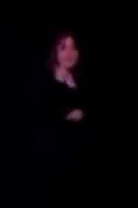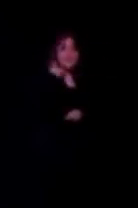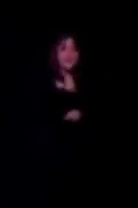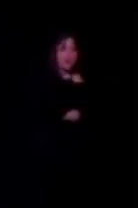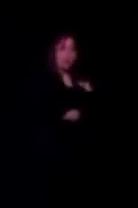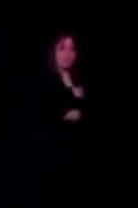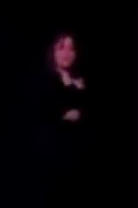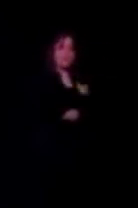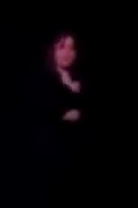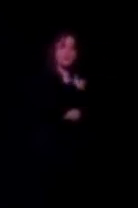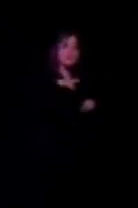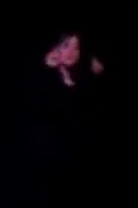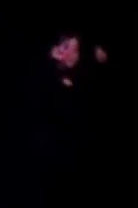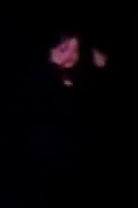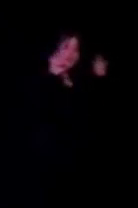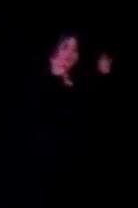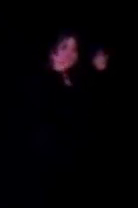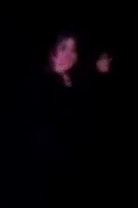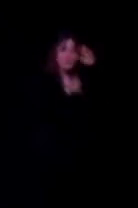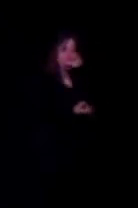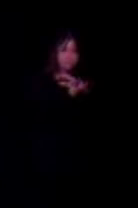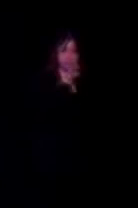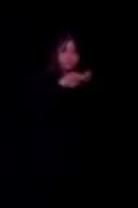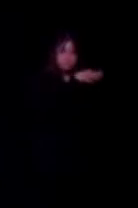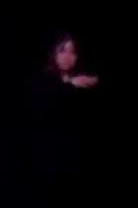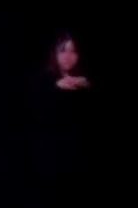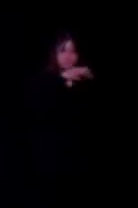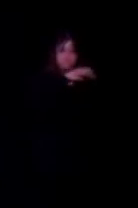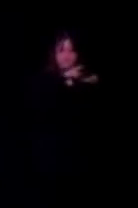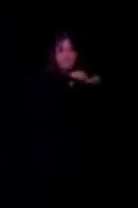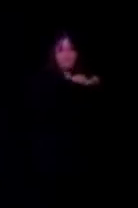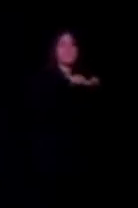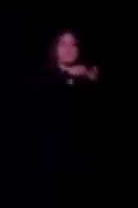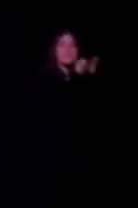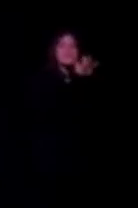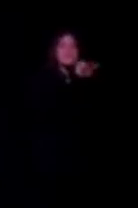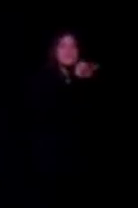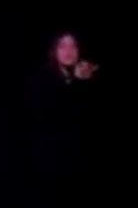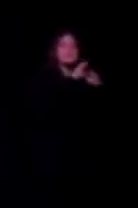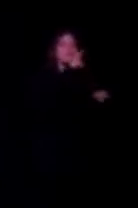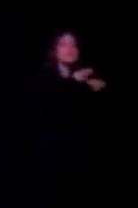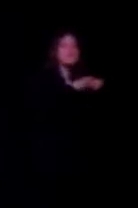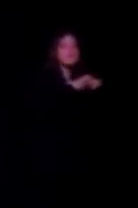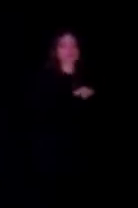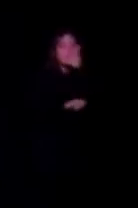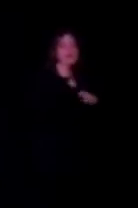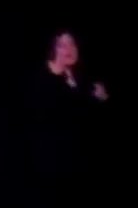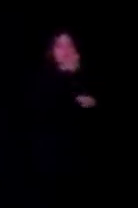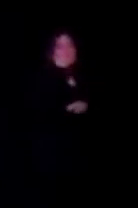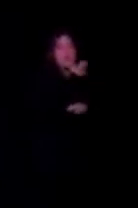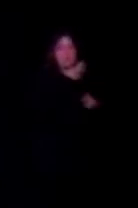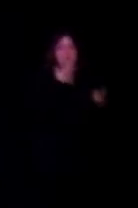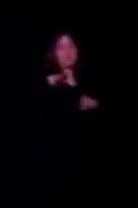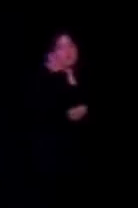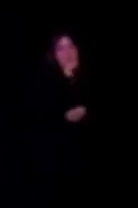de educación especial que elaboró el informe una escuela comprensiva integradora fueron cinco años después no